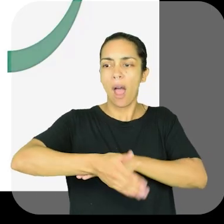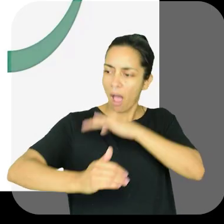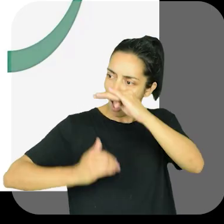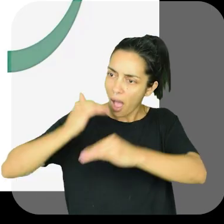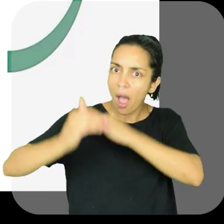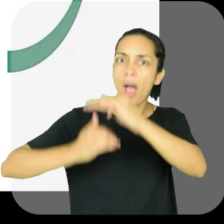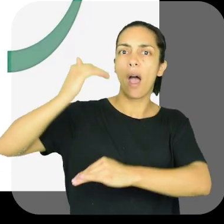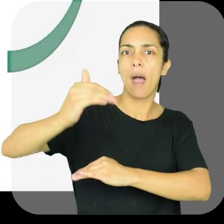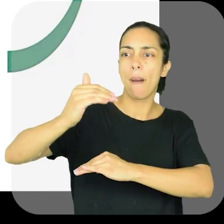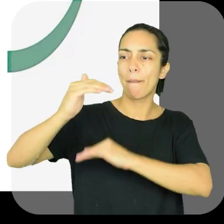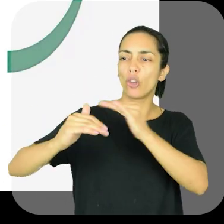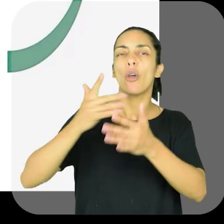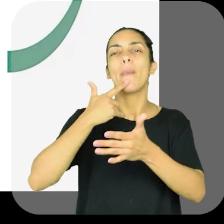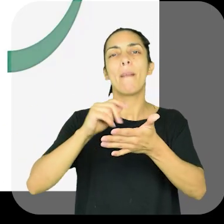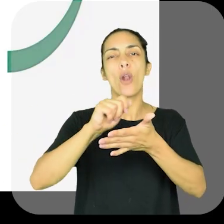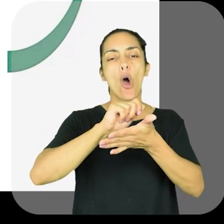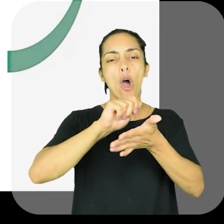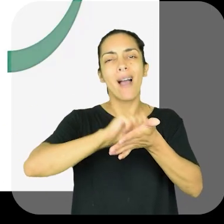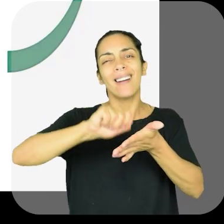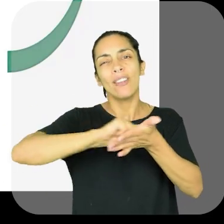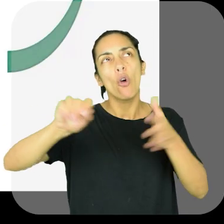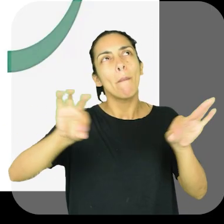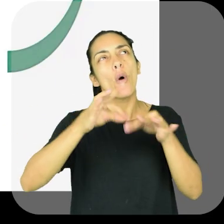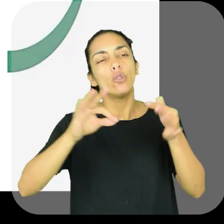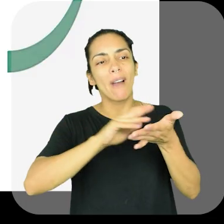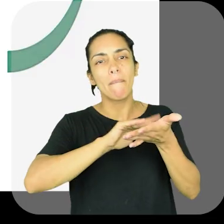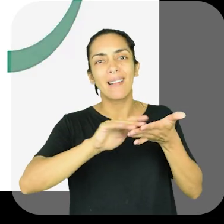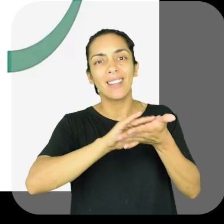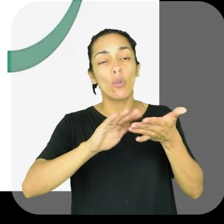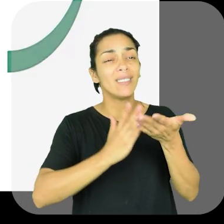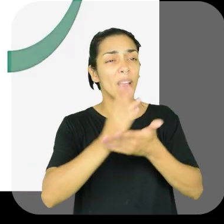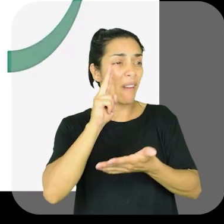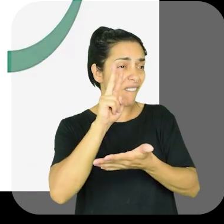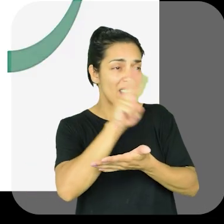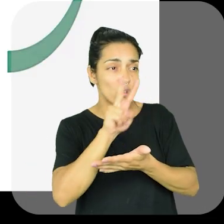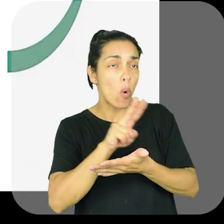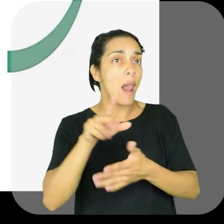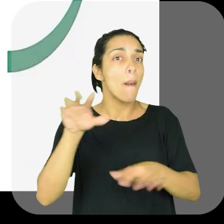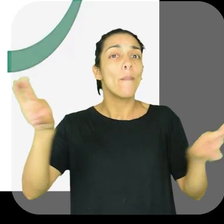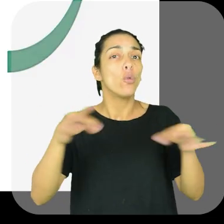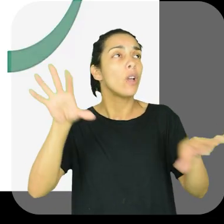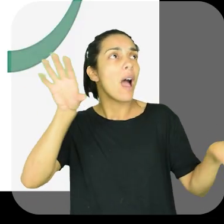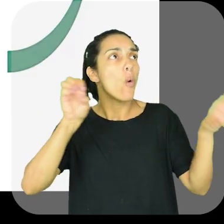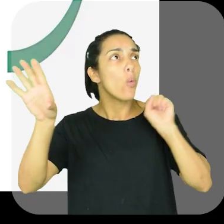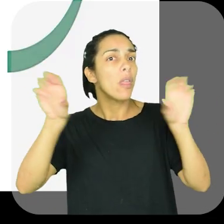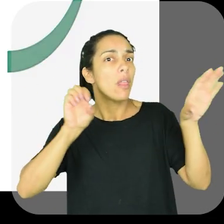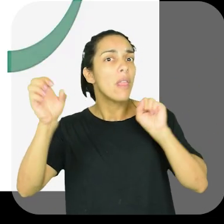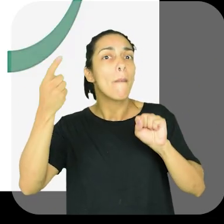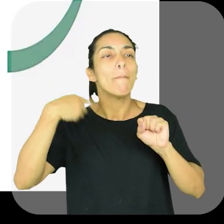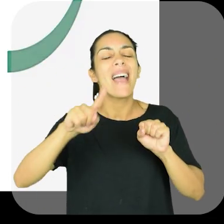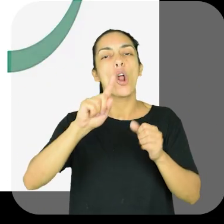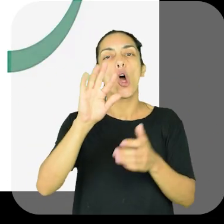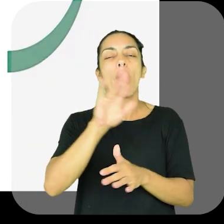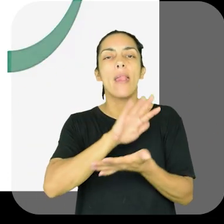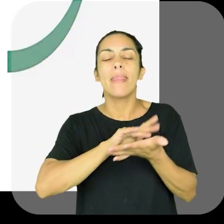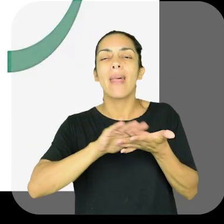proceso. Las partituras son netamente visuales, la música es auditiva, pero el tacto,